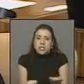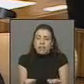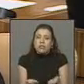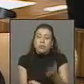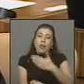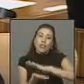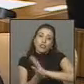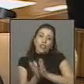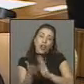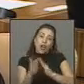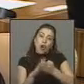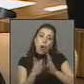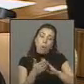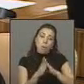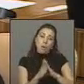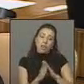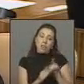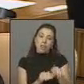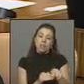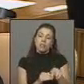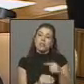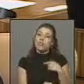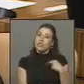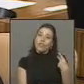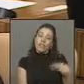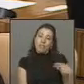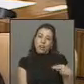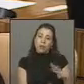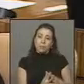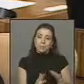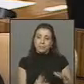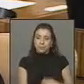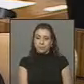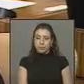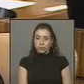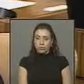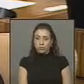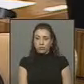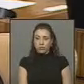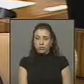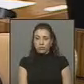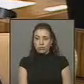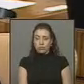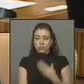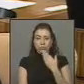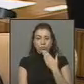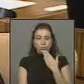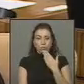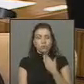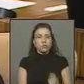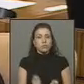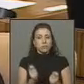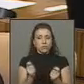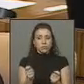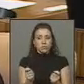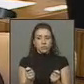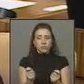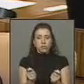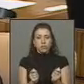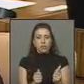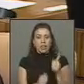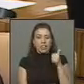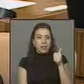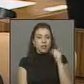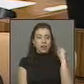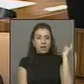comunidad y a su entorno, lo cual valoramos enormemente. Pido también que se haga llegar un oficio al Director